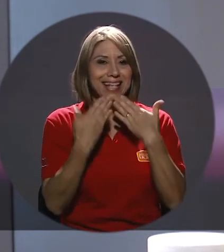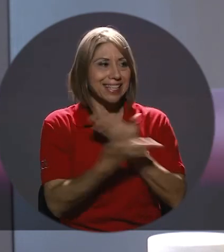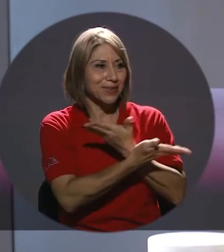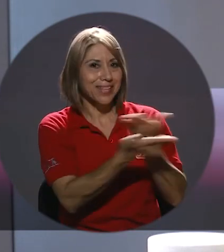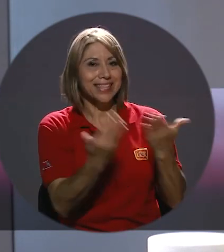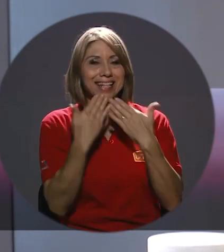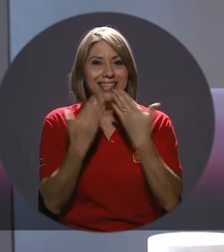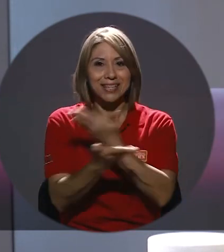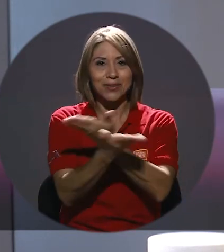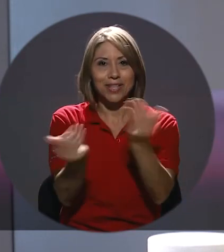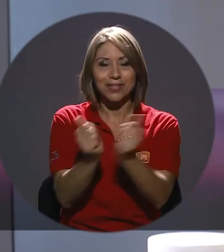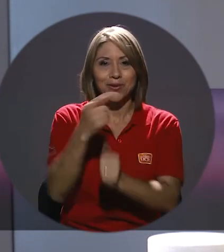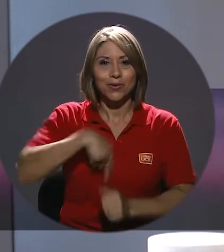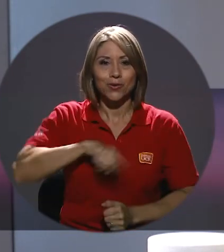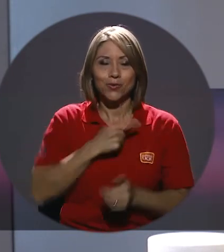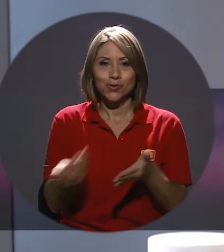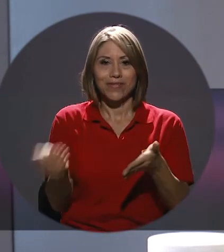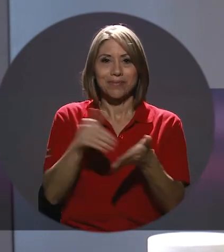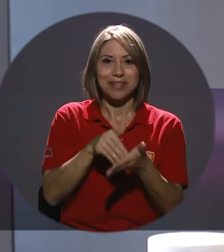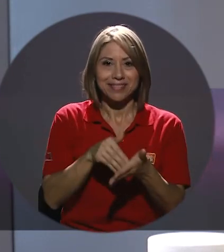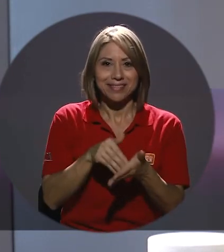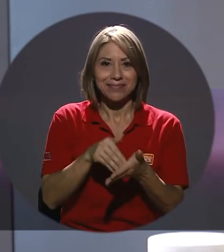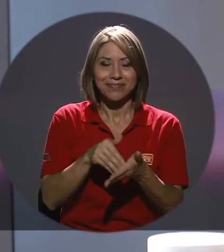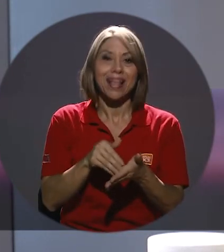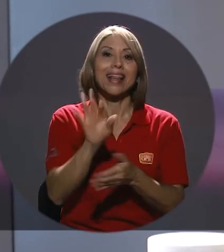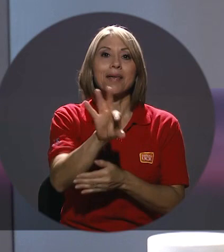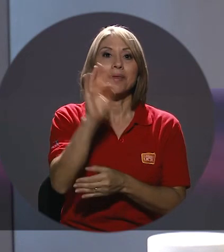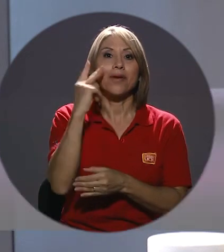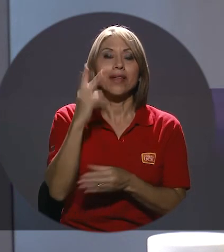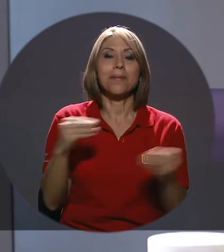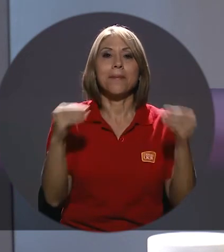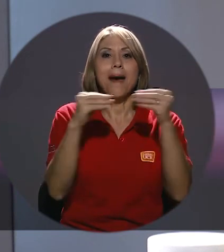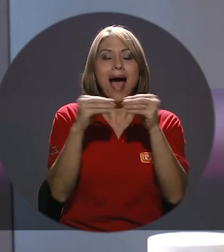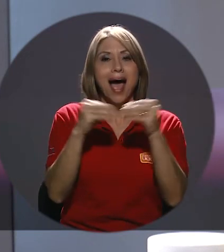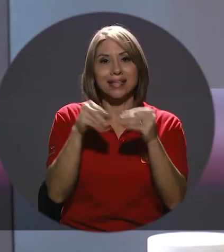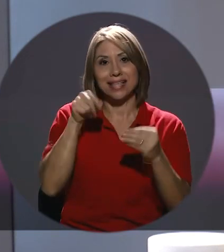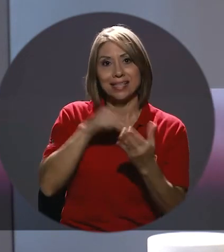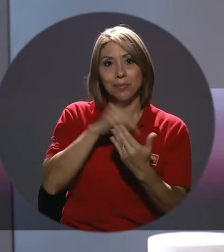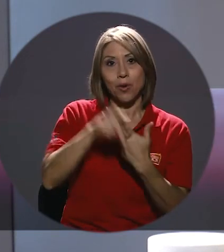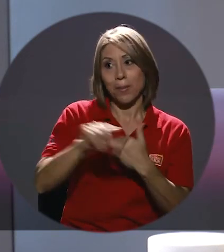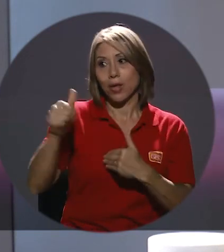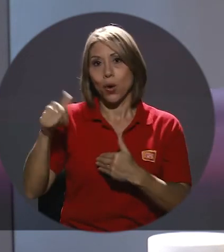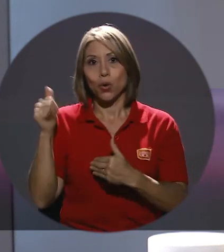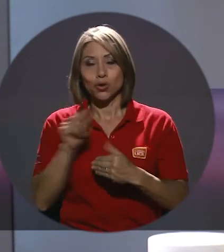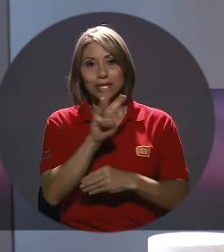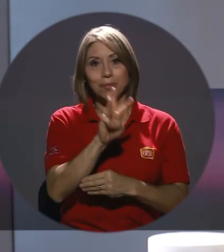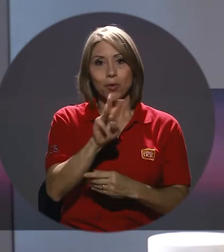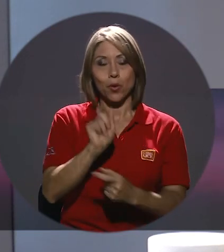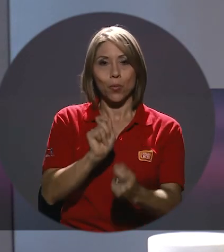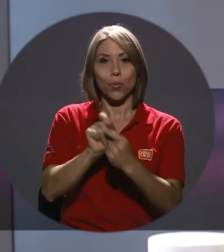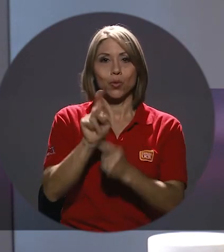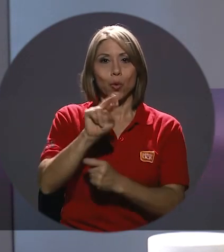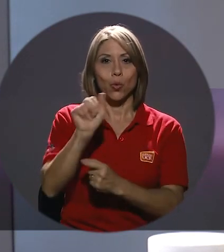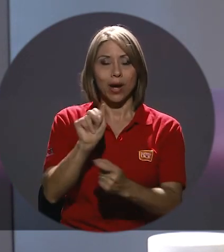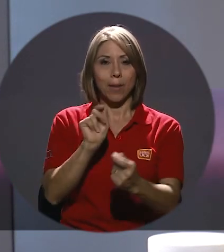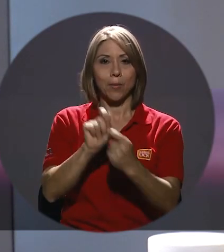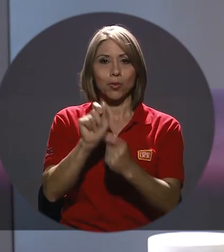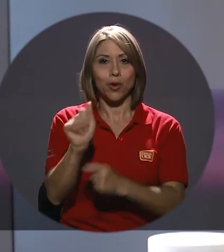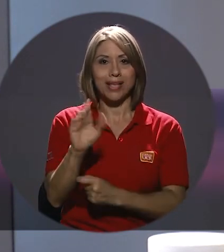gracias a ustedes por acompañarnos y a ustedes por estar con nosotros una vez más. Te invito a ver más detalles sobre este y otros programas en